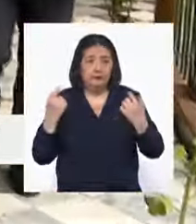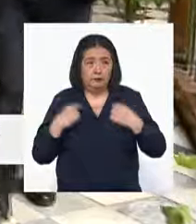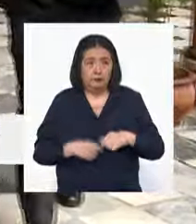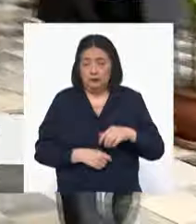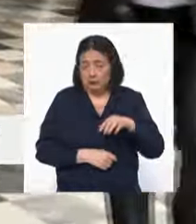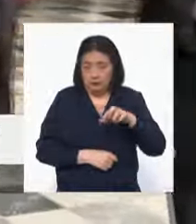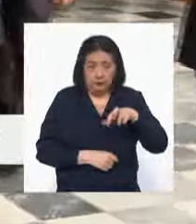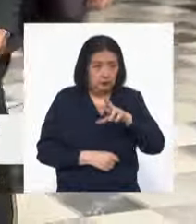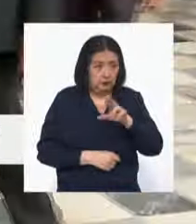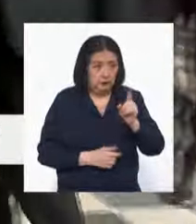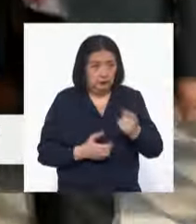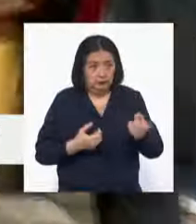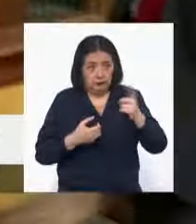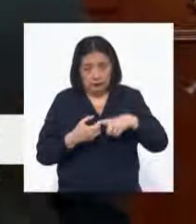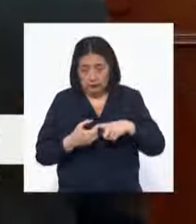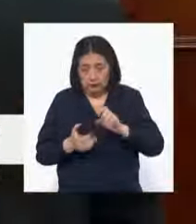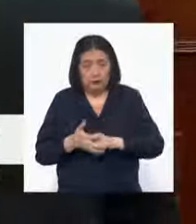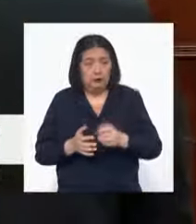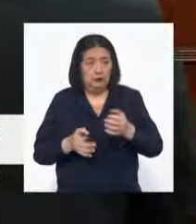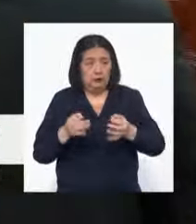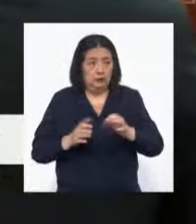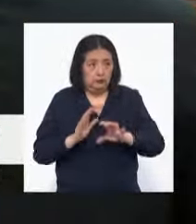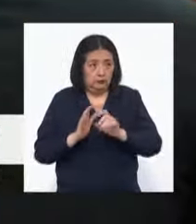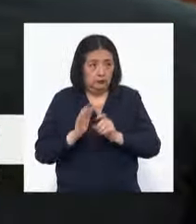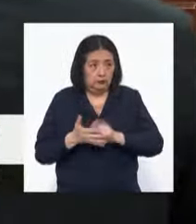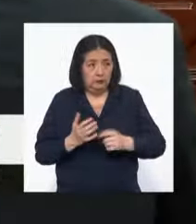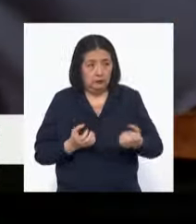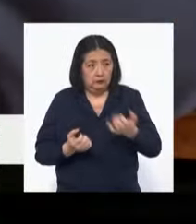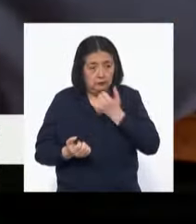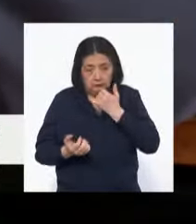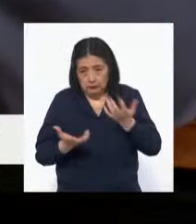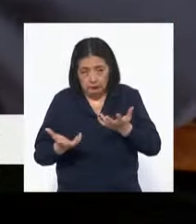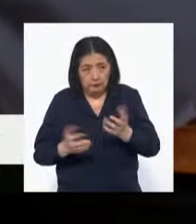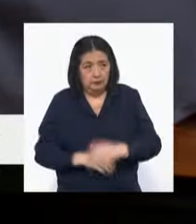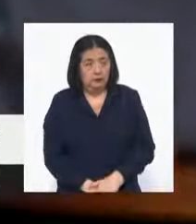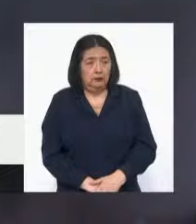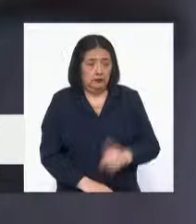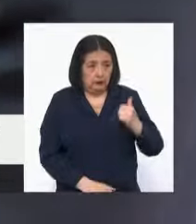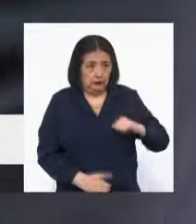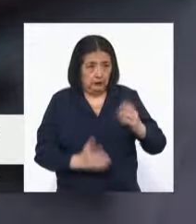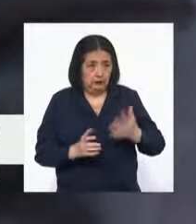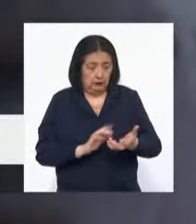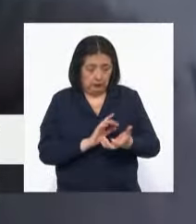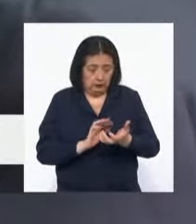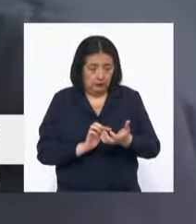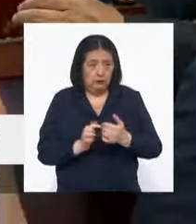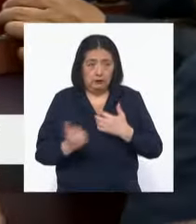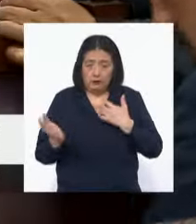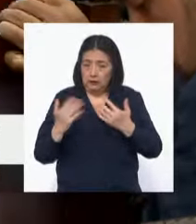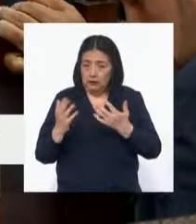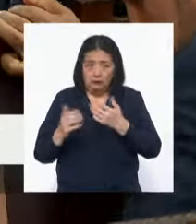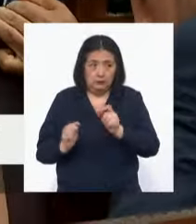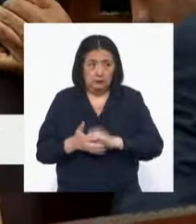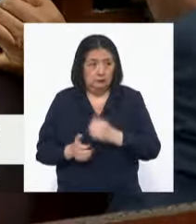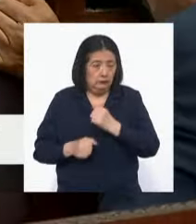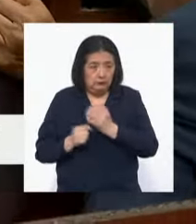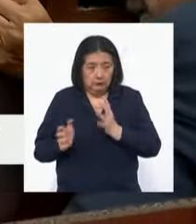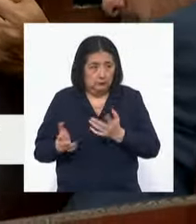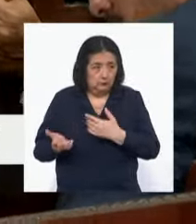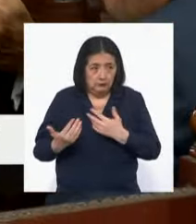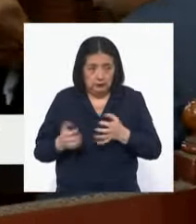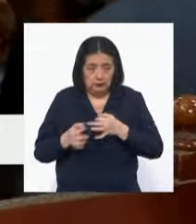Hernández, recién integrado al tribunal, se pone al día de los casos pendientes. El alcalde revisaba su celular y conversaba con sus colaboradores para